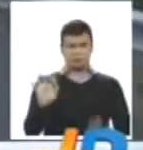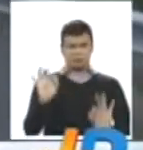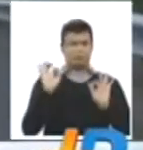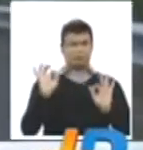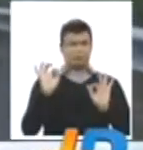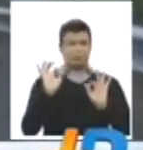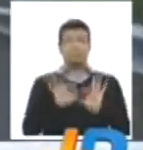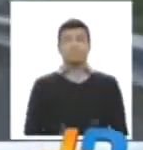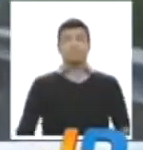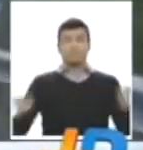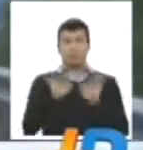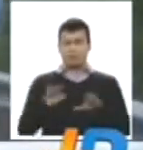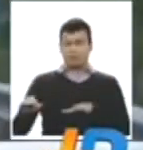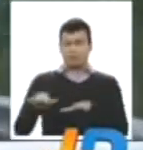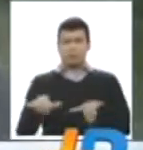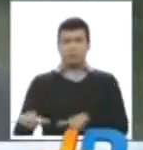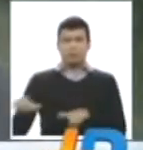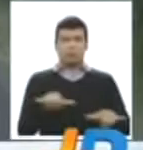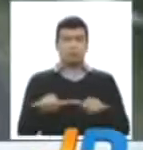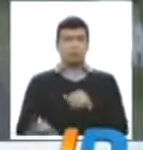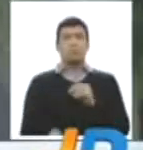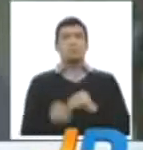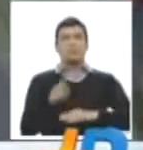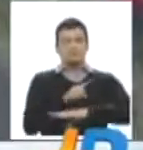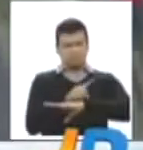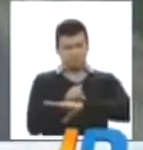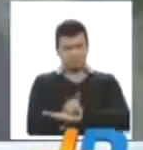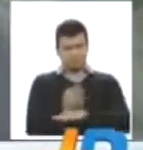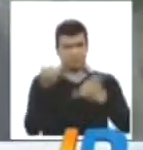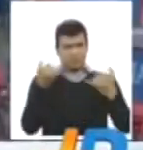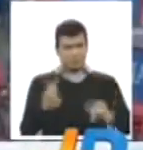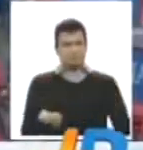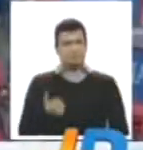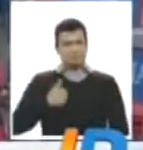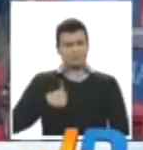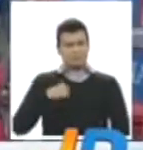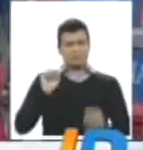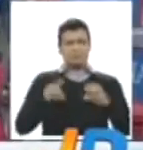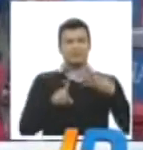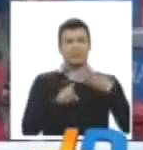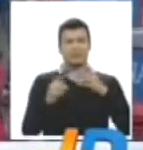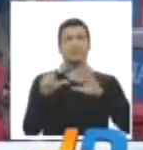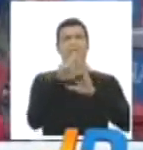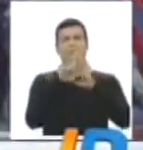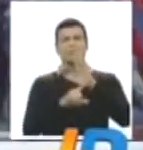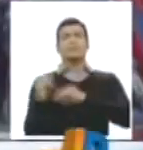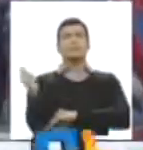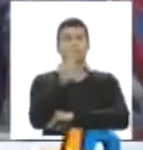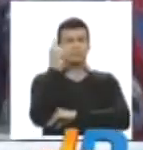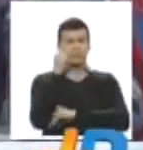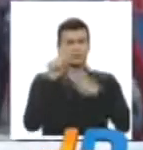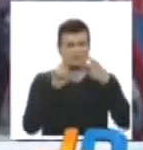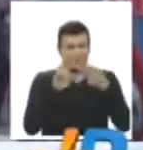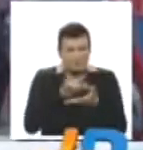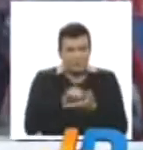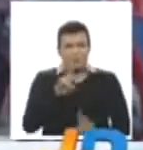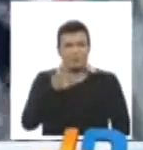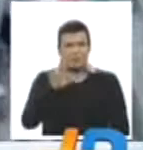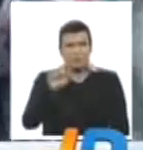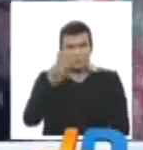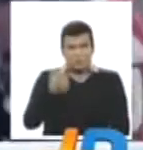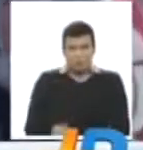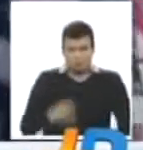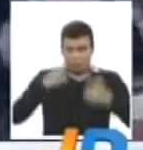posiciones importantes en la etapa y segundos que al final le permiten ahora ser tercero en la general individual. Rigoberto Urán no brilló